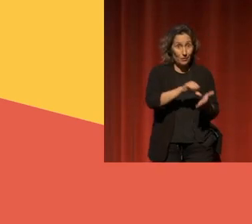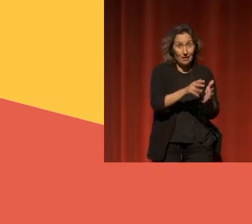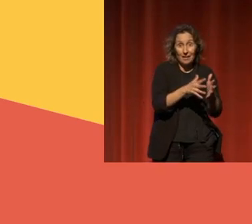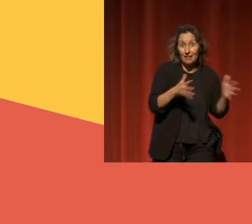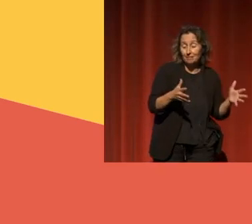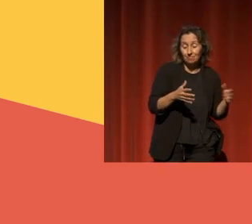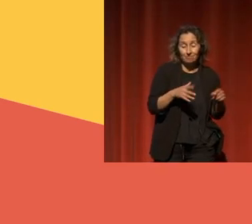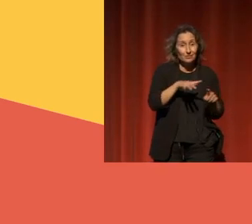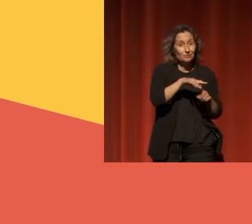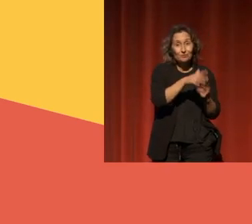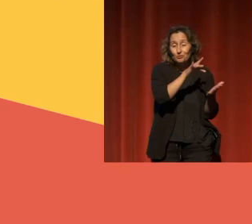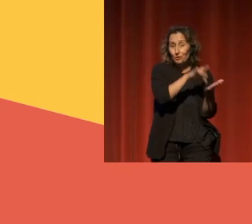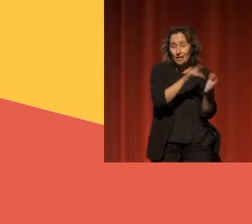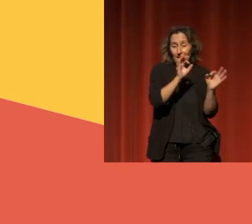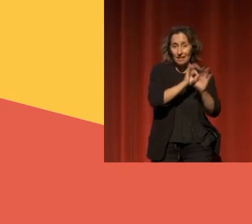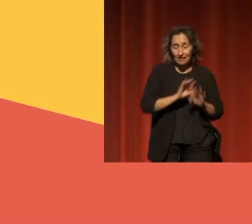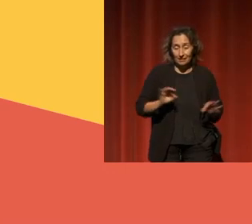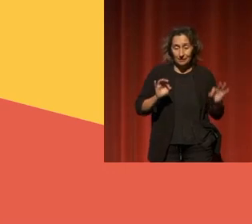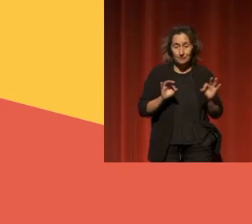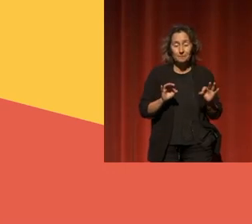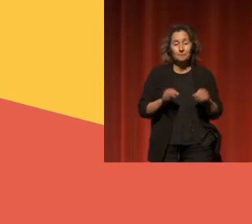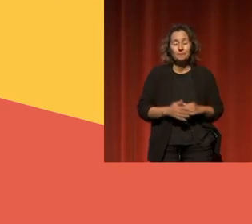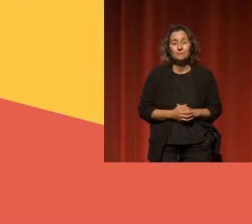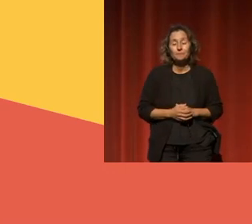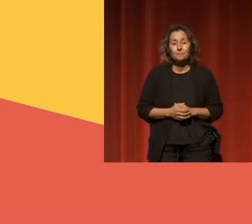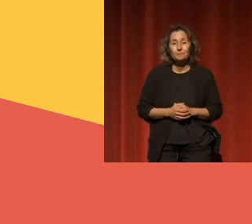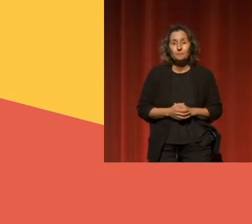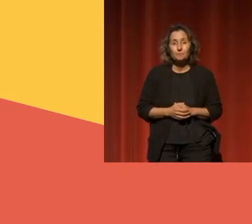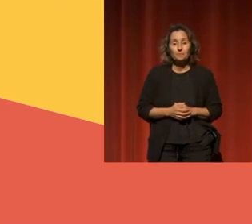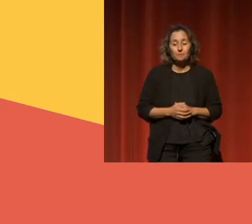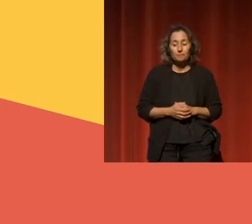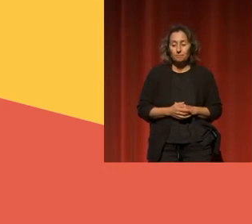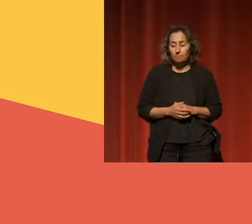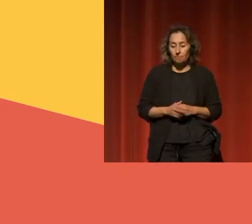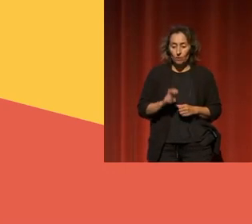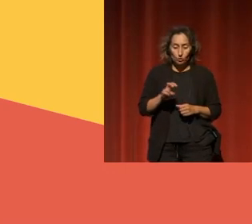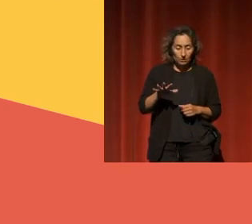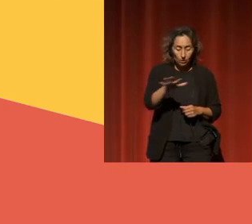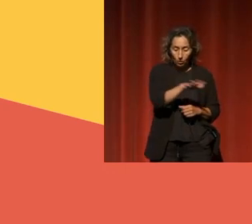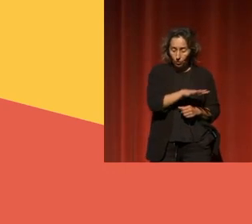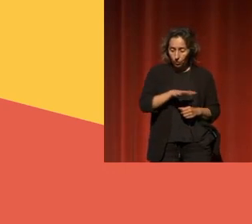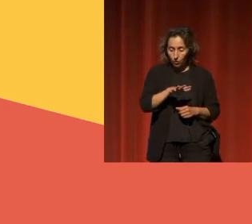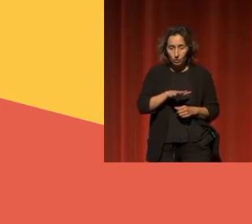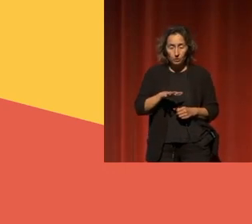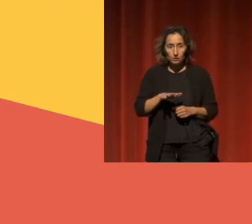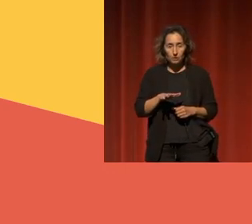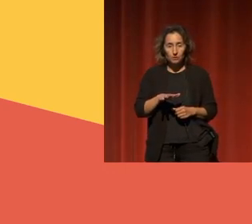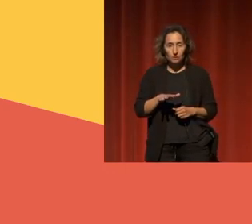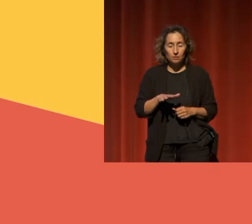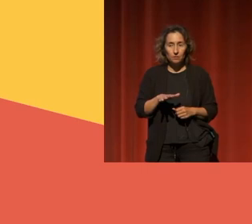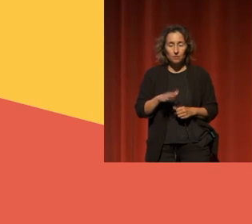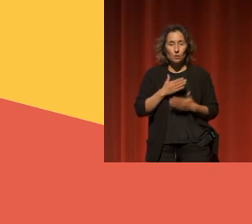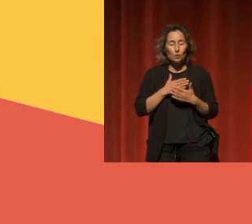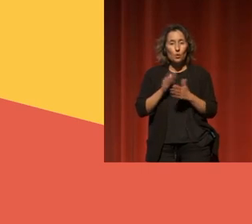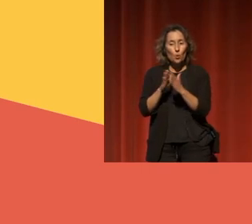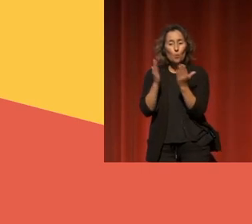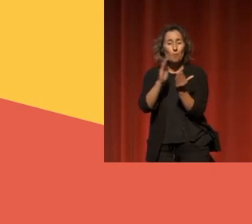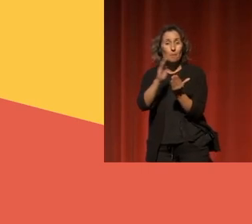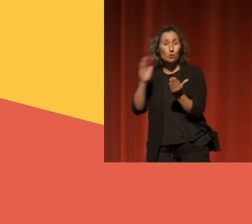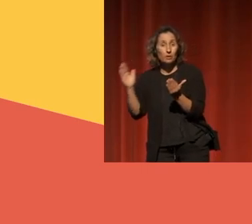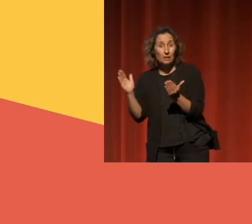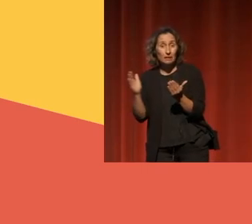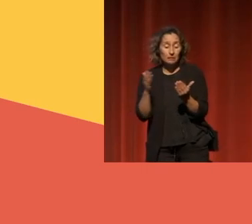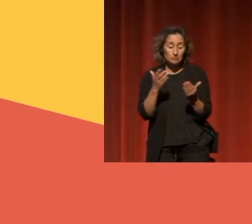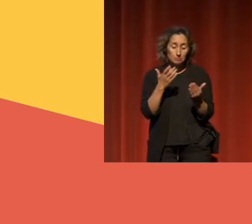no se dan esos casos eh y también en el resto de las zonas no se dan casos de bibliotecas que no cuenten con